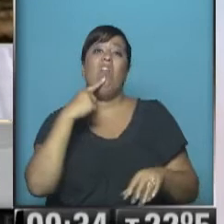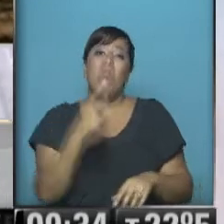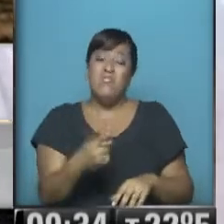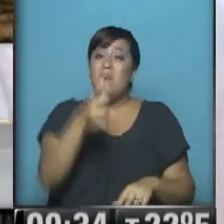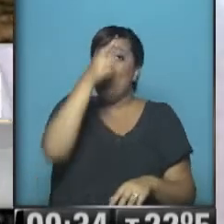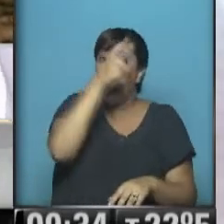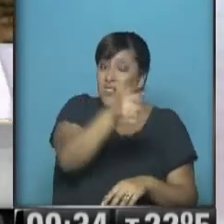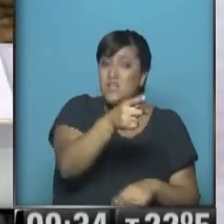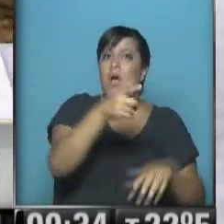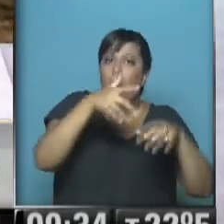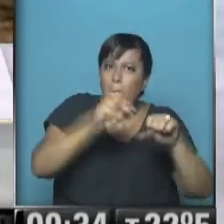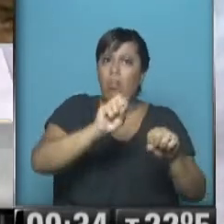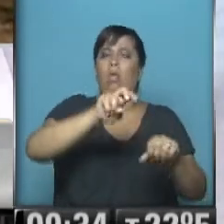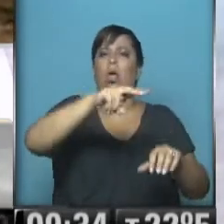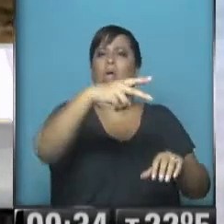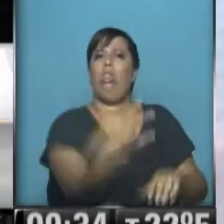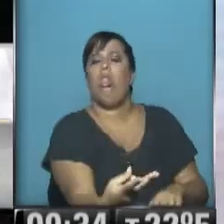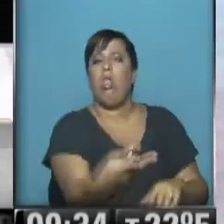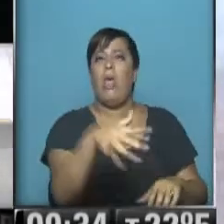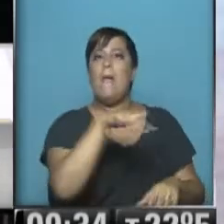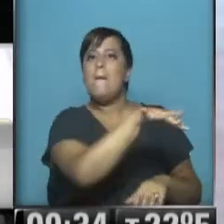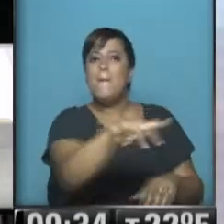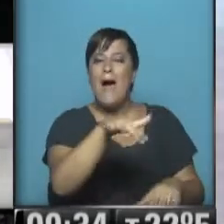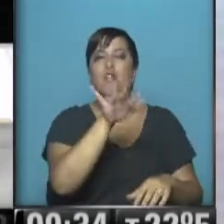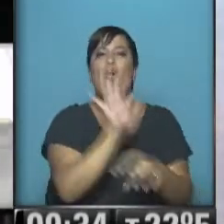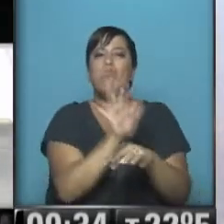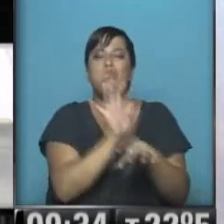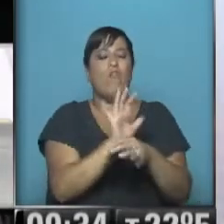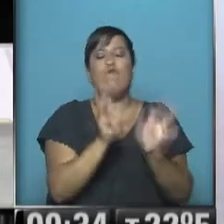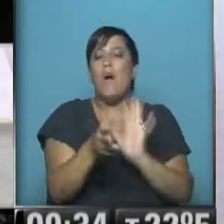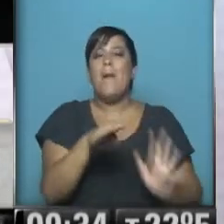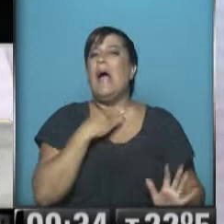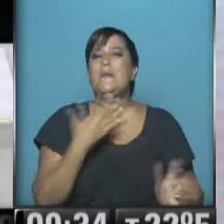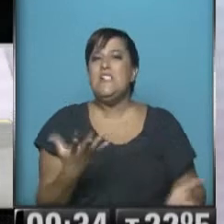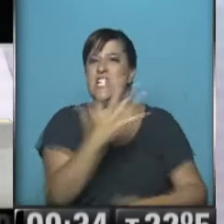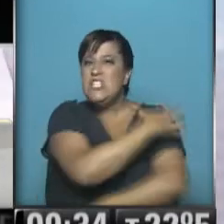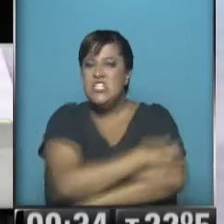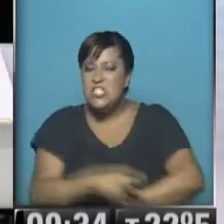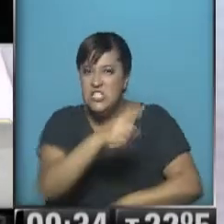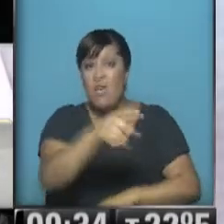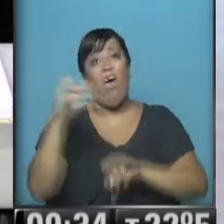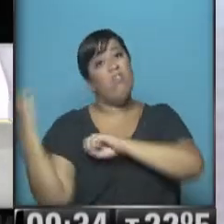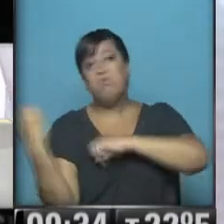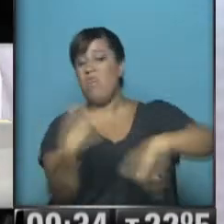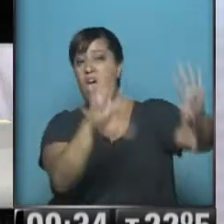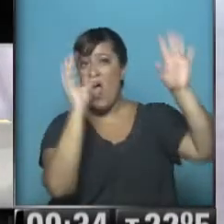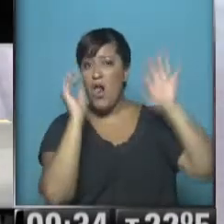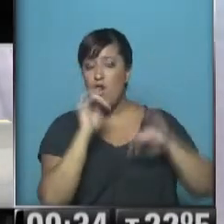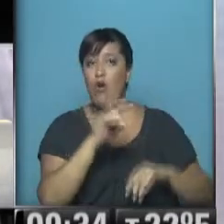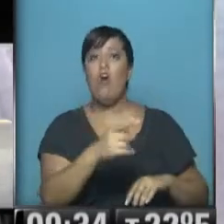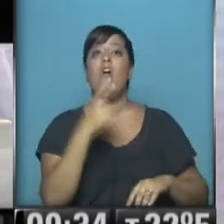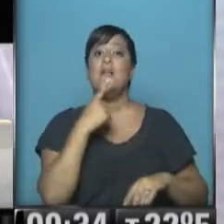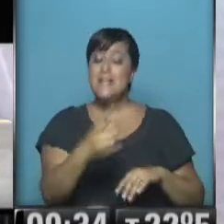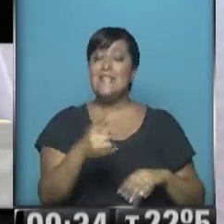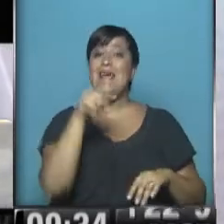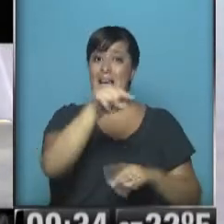es que la encontraron tirada en un barrio que es como decirte una villa. La tiraron en un barrio así, creo que ahí mismo en